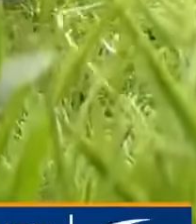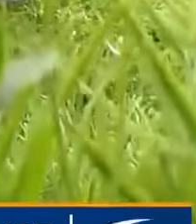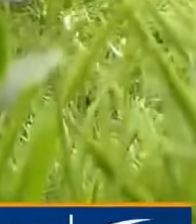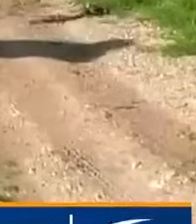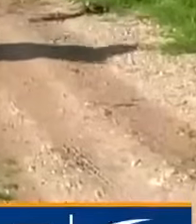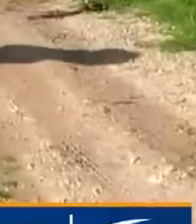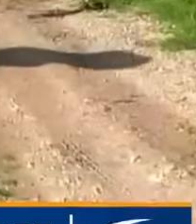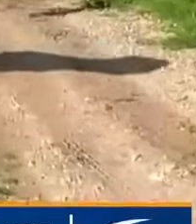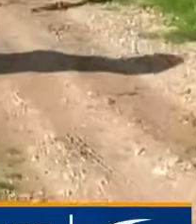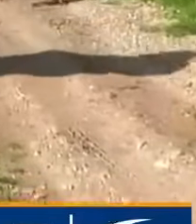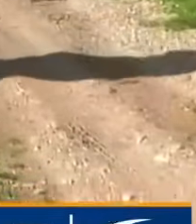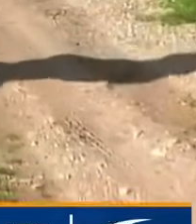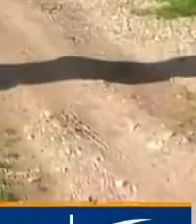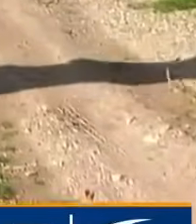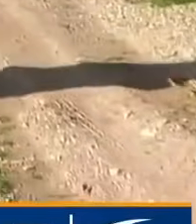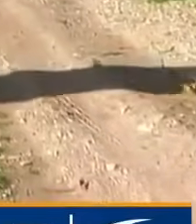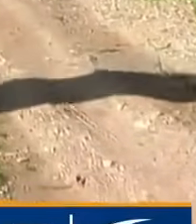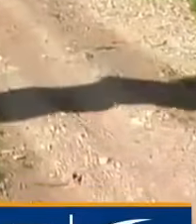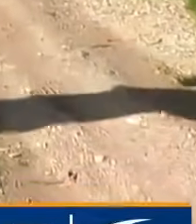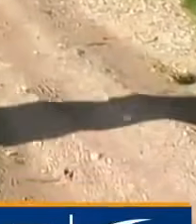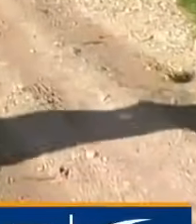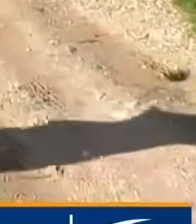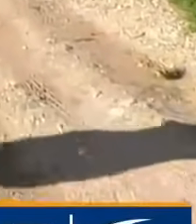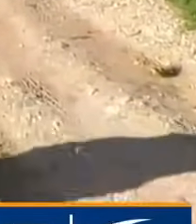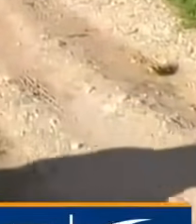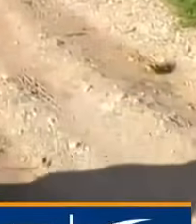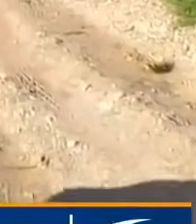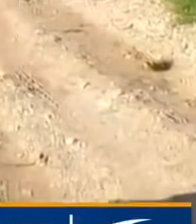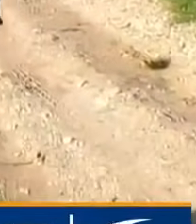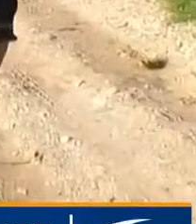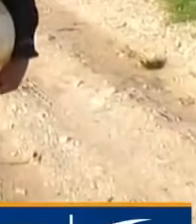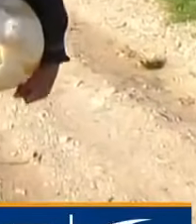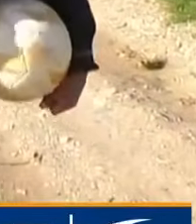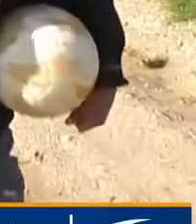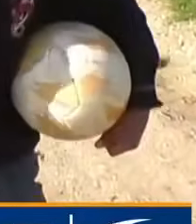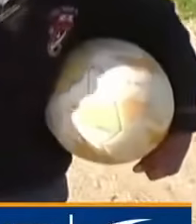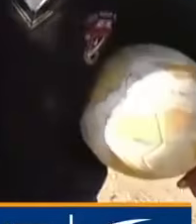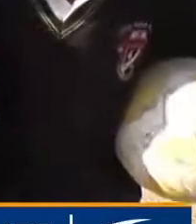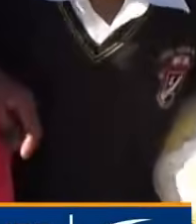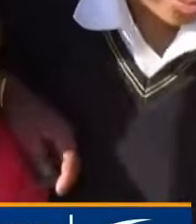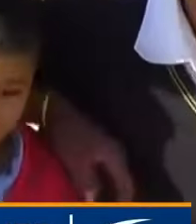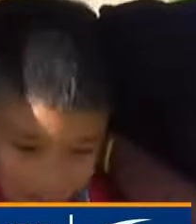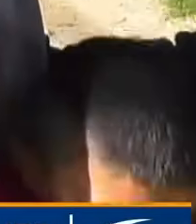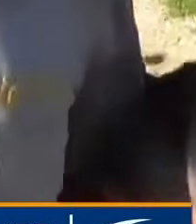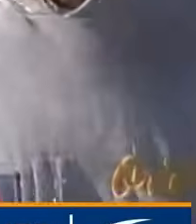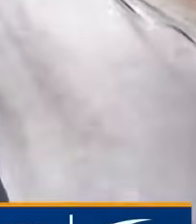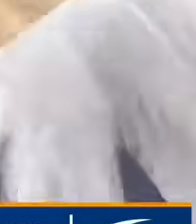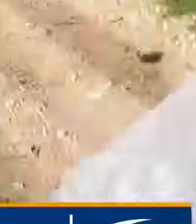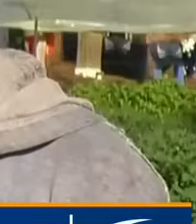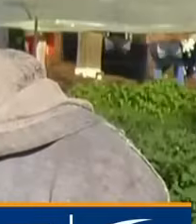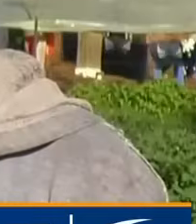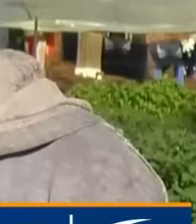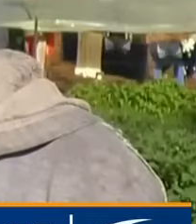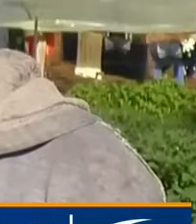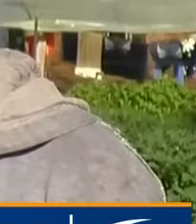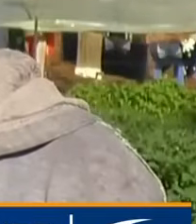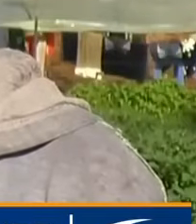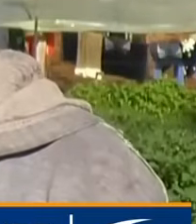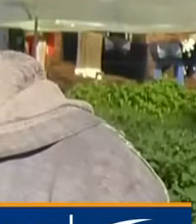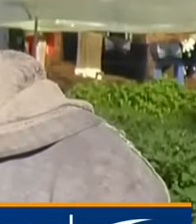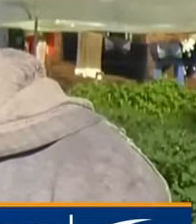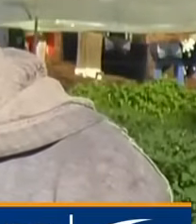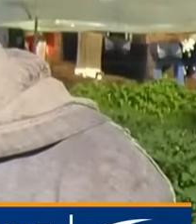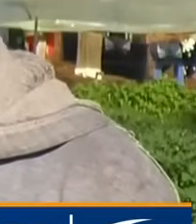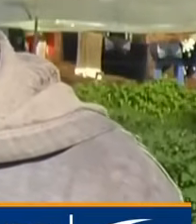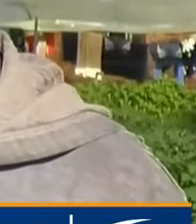Su amor ha tejido los sueños de una familia que trabajando la tierra ha logrado salir adelante. Sí, señor, eso sí